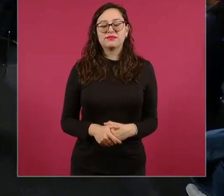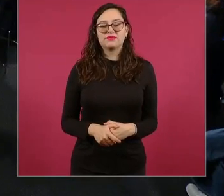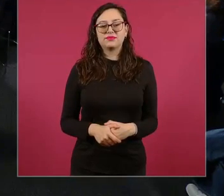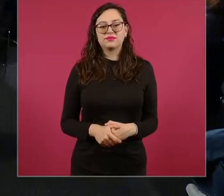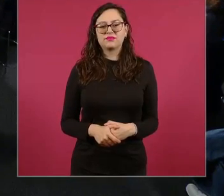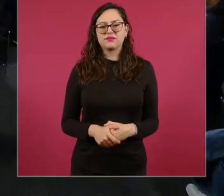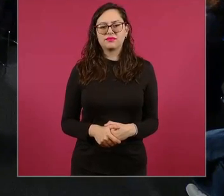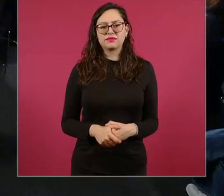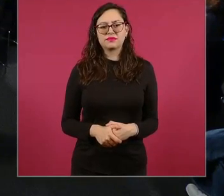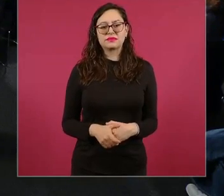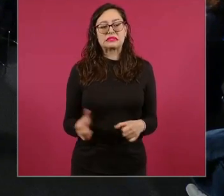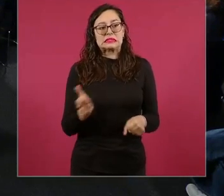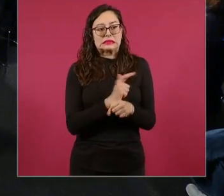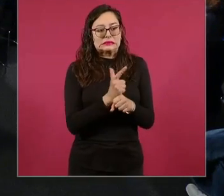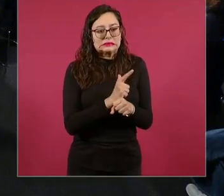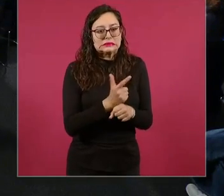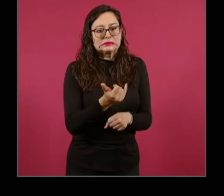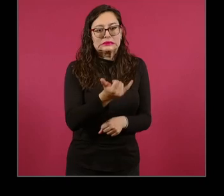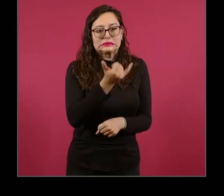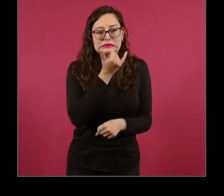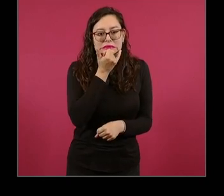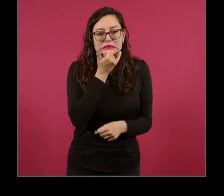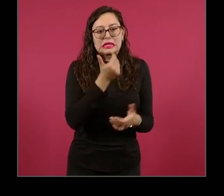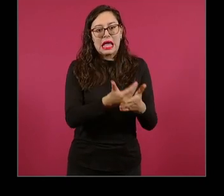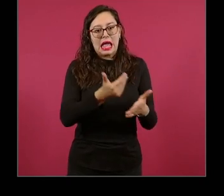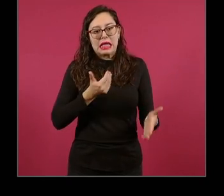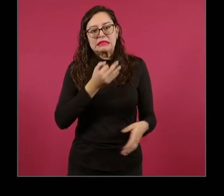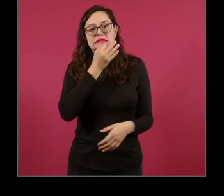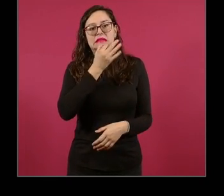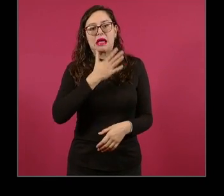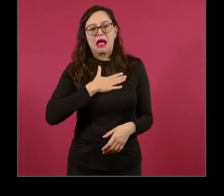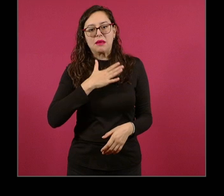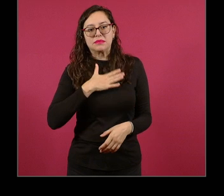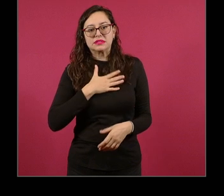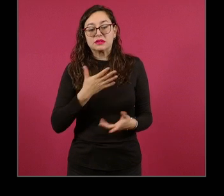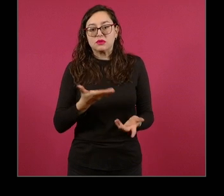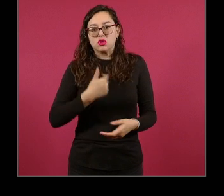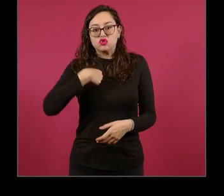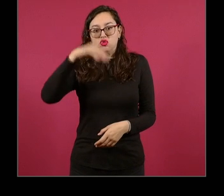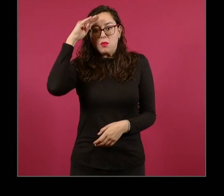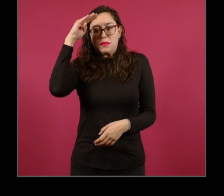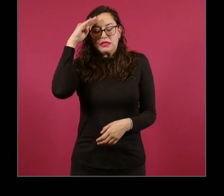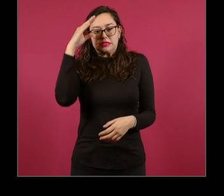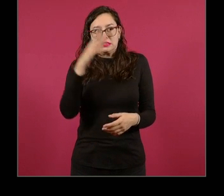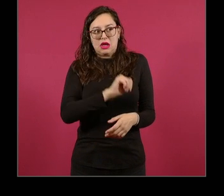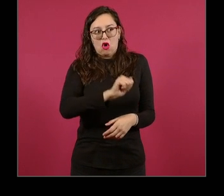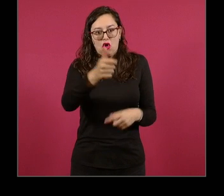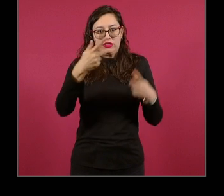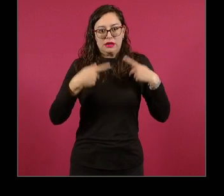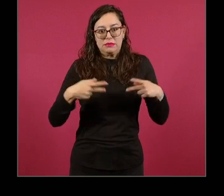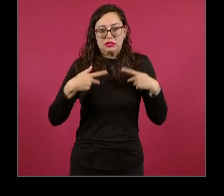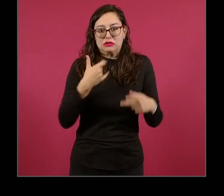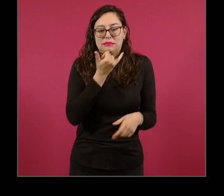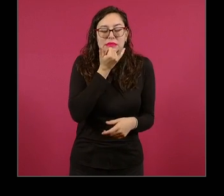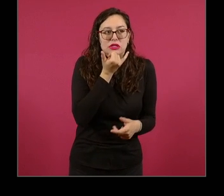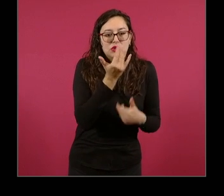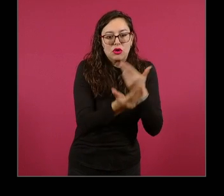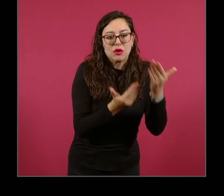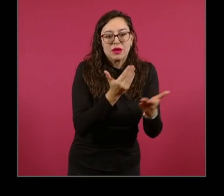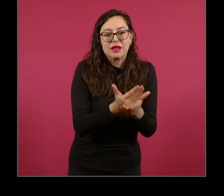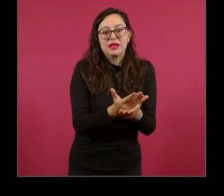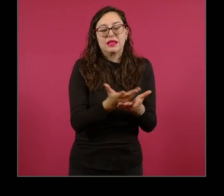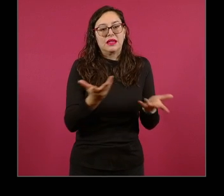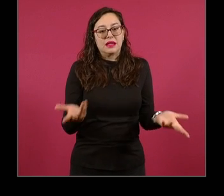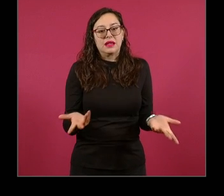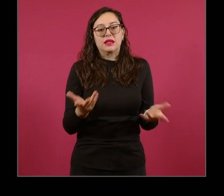Ay, licenciado, perdón. Los anuncios, hombre. Yo quisiera cualquier... Veníamos a ver lo de... ¿Qué pasó con que veníamos? ¿Venían o viene